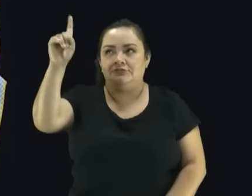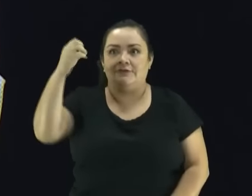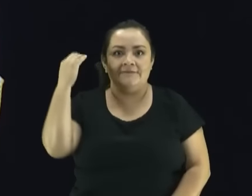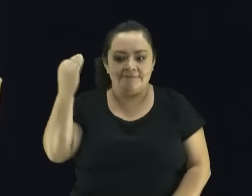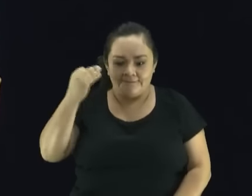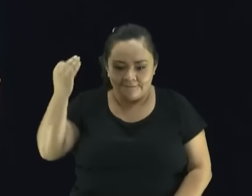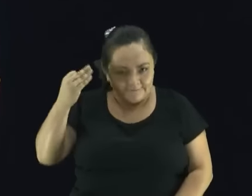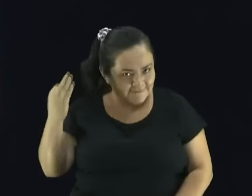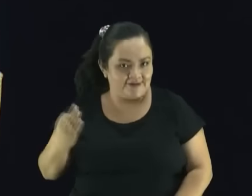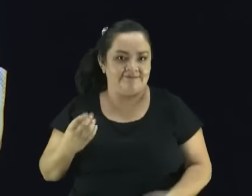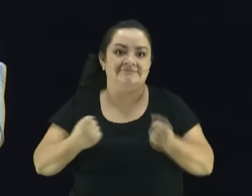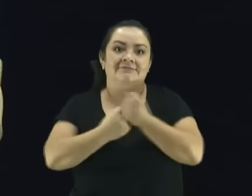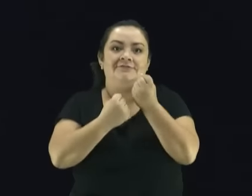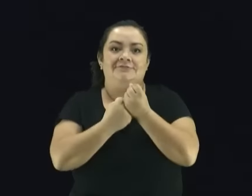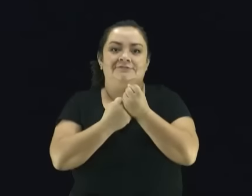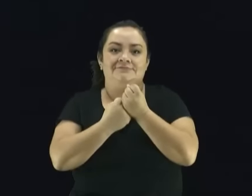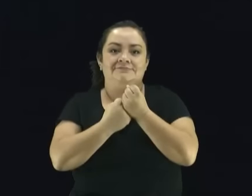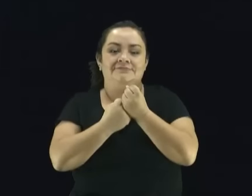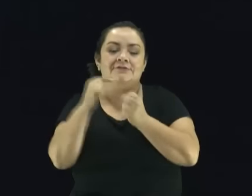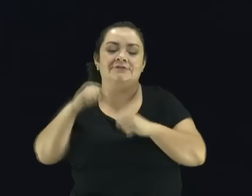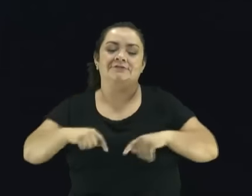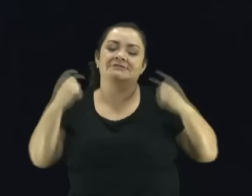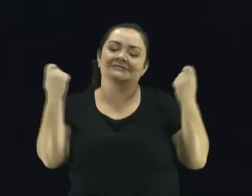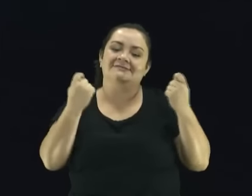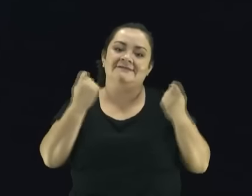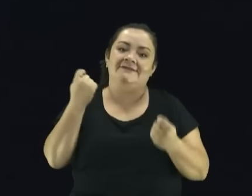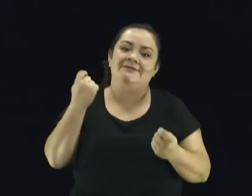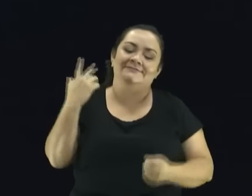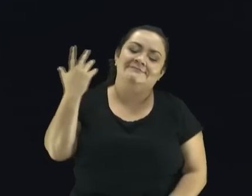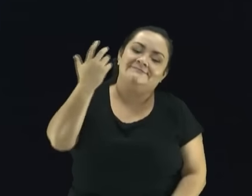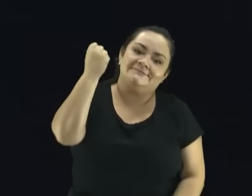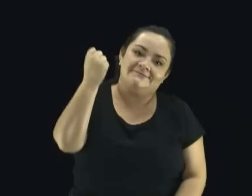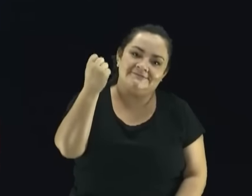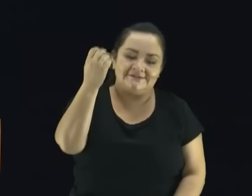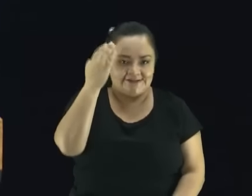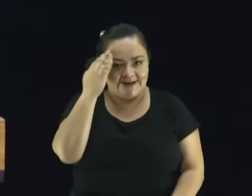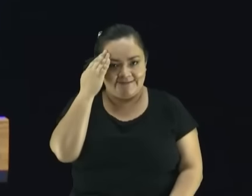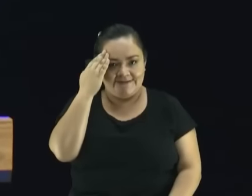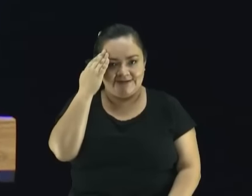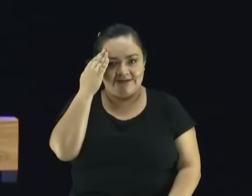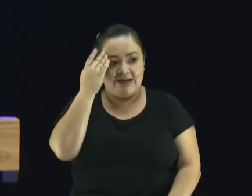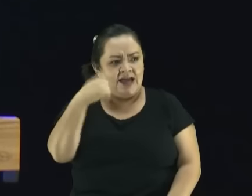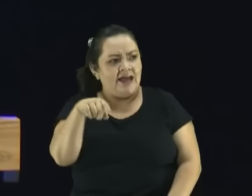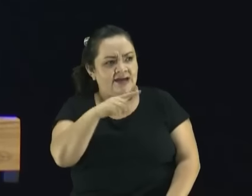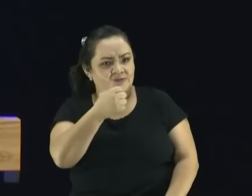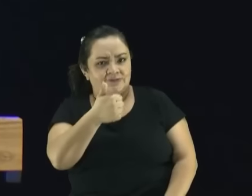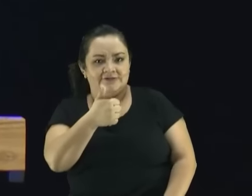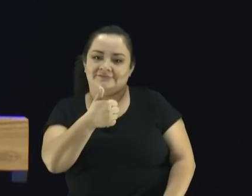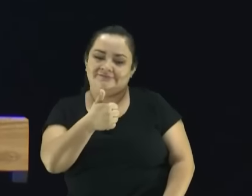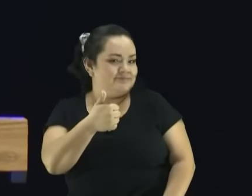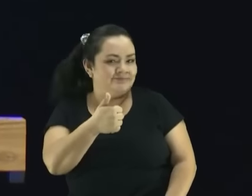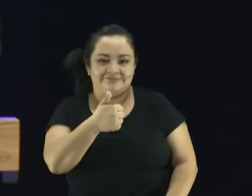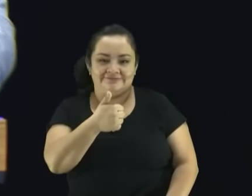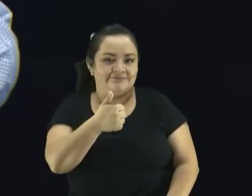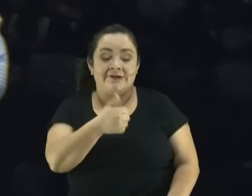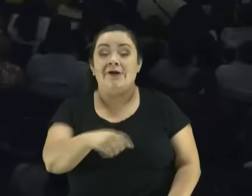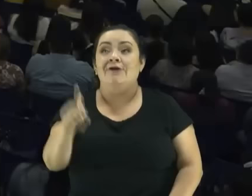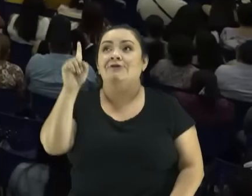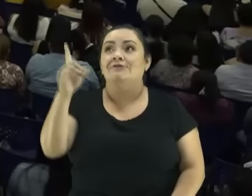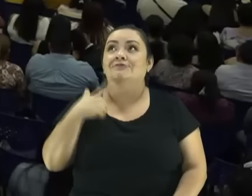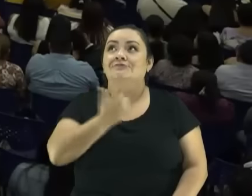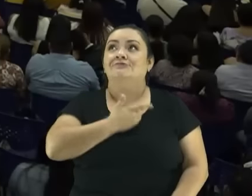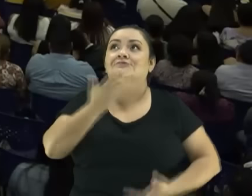ellos y hoy podemos celebrar sus éxitos saben Por qué no porque ellos sean buenos sino porque el Dios al cual